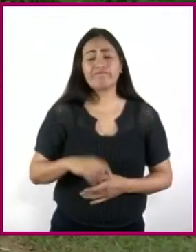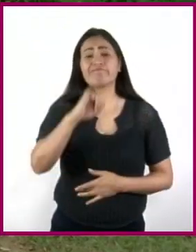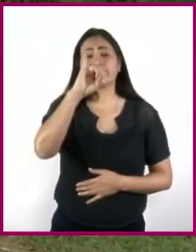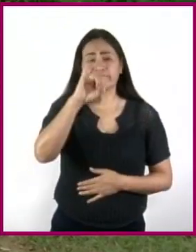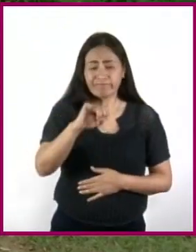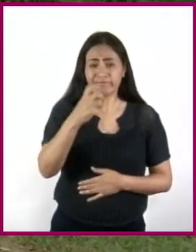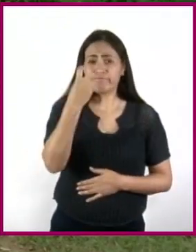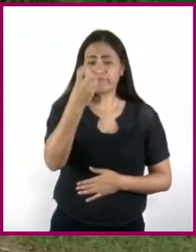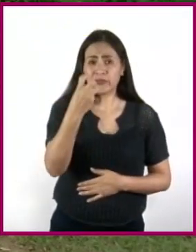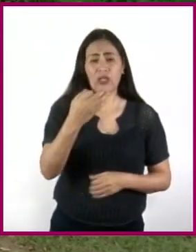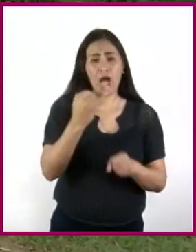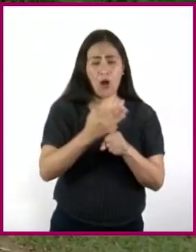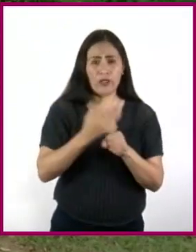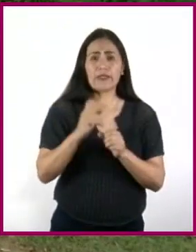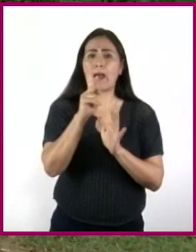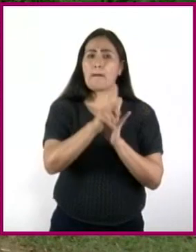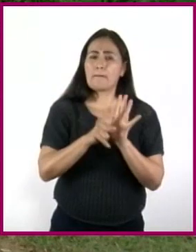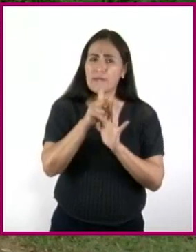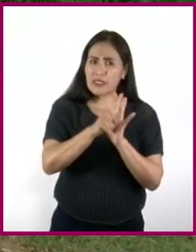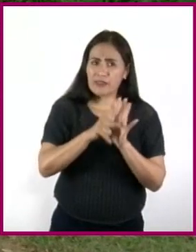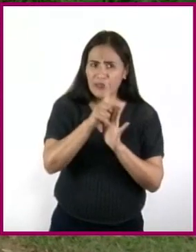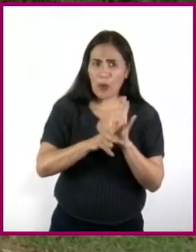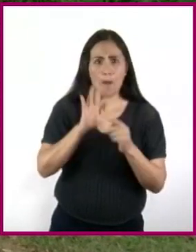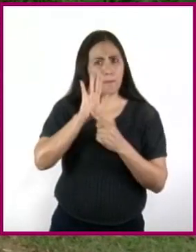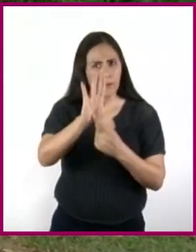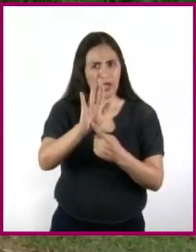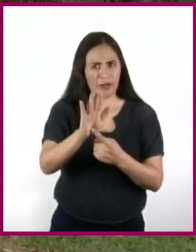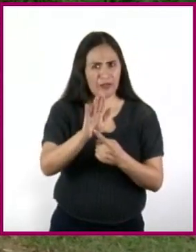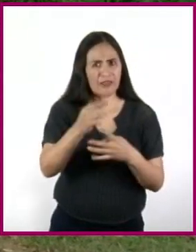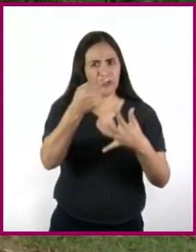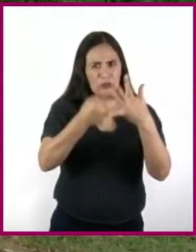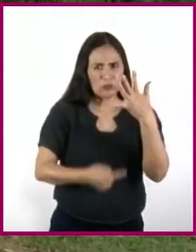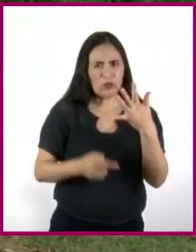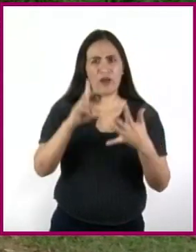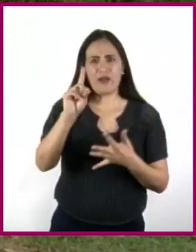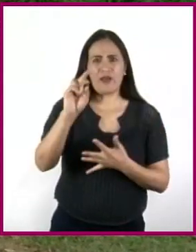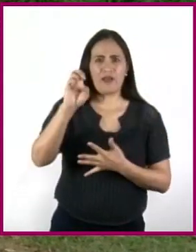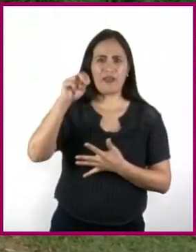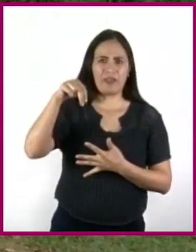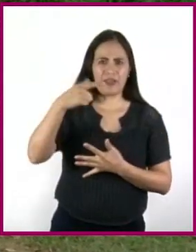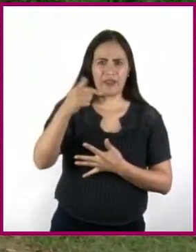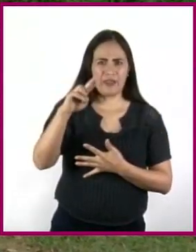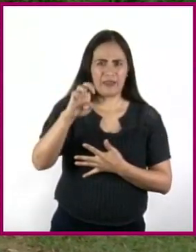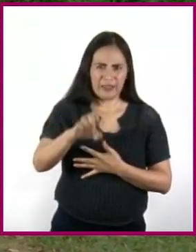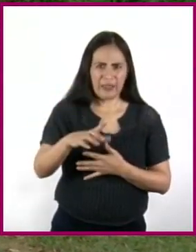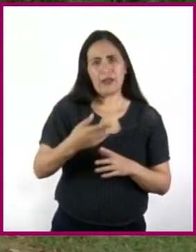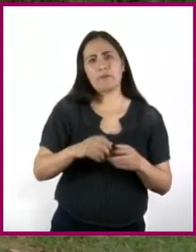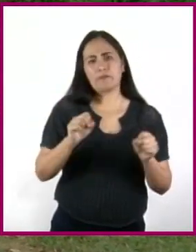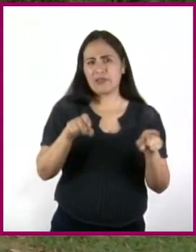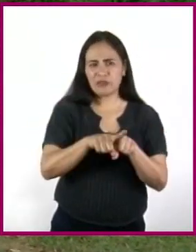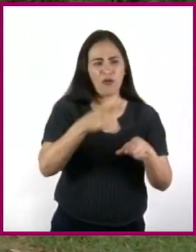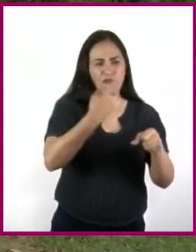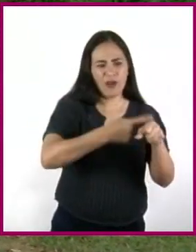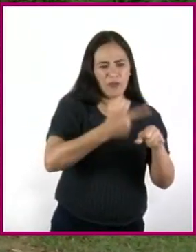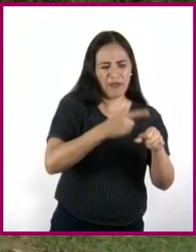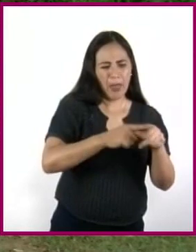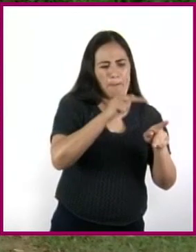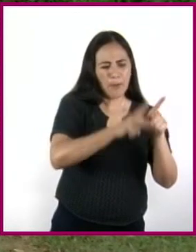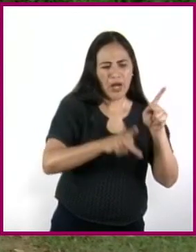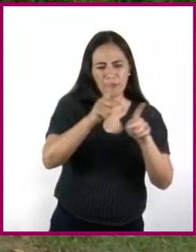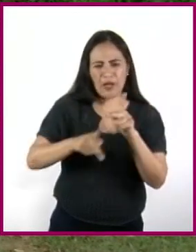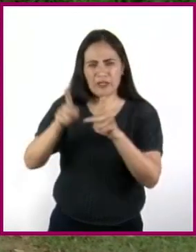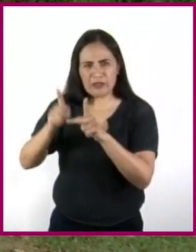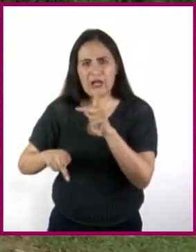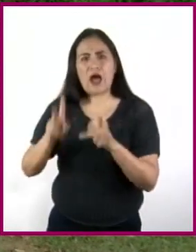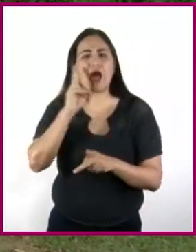me gustaría presentar una cápsula que habla sobre el dengue y las fases de la enfermedad, para saber cómo actuar si se presenta en la zona